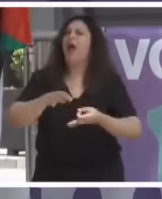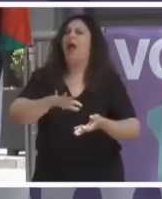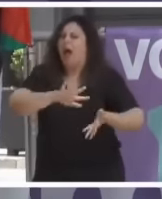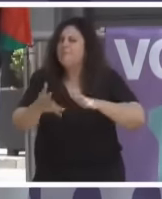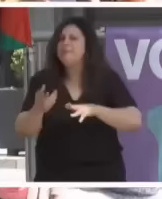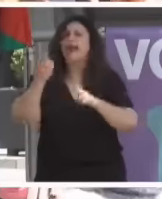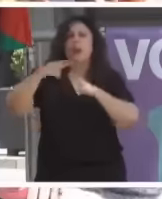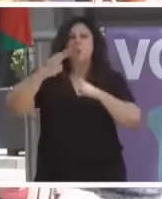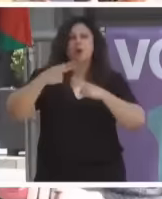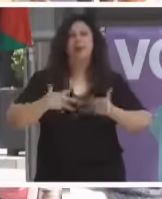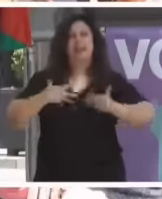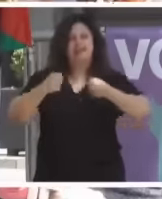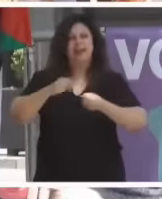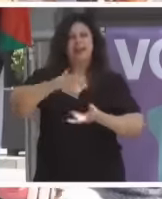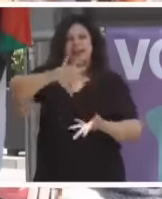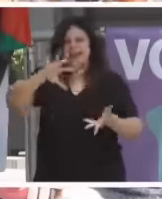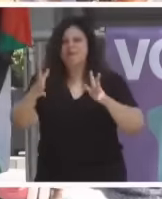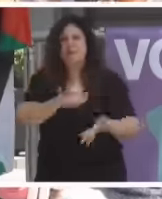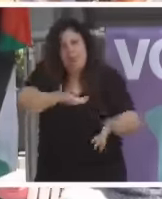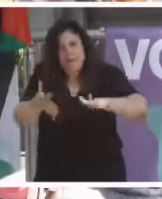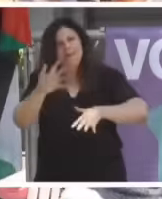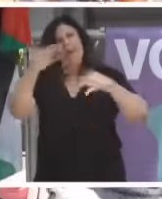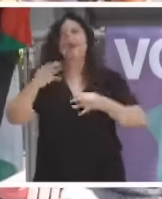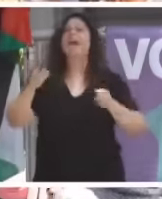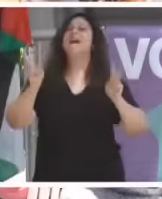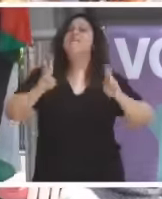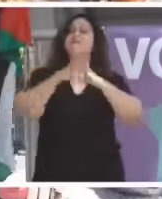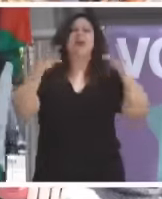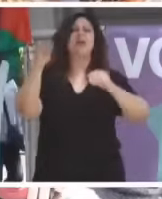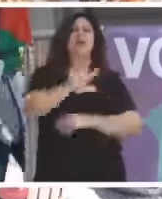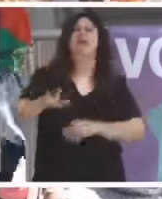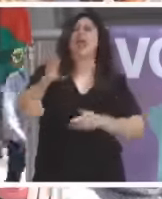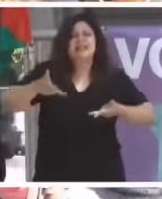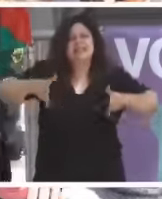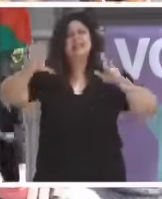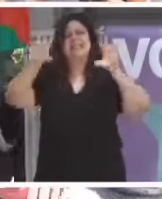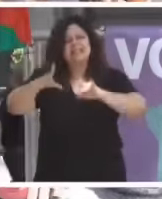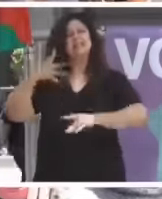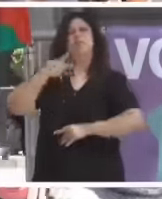políticas valientes y transformadoras. ¡Viva Andalucía Libre! ¡Sí se puede!